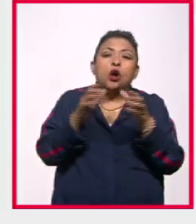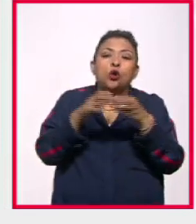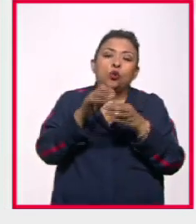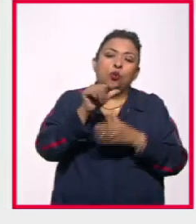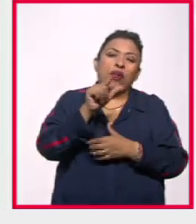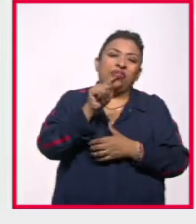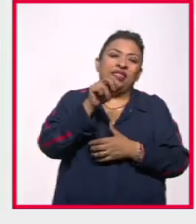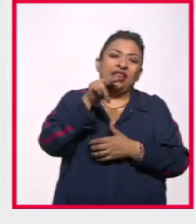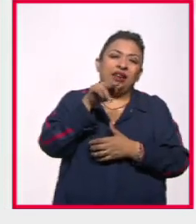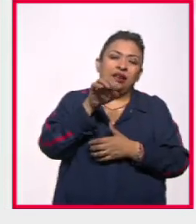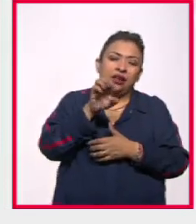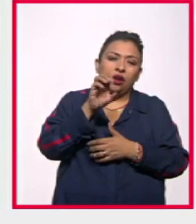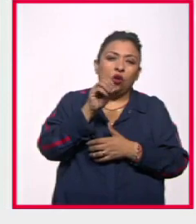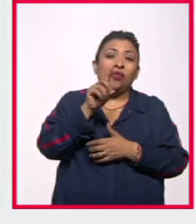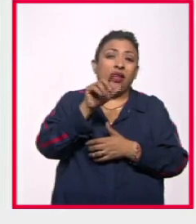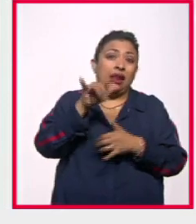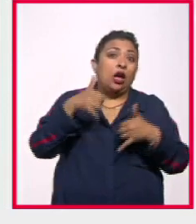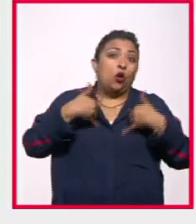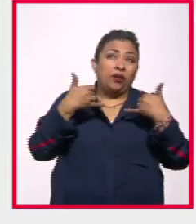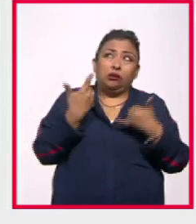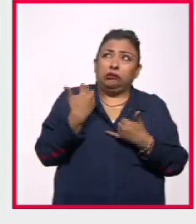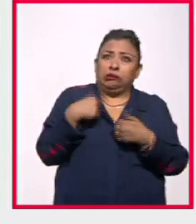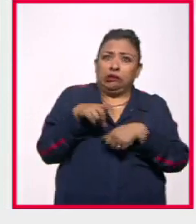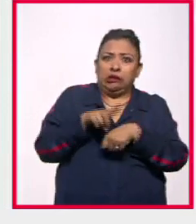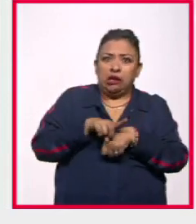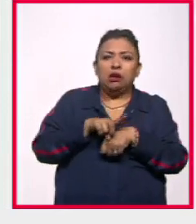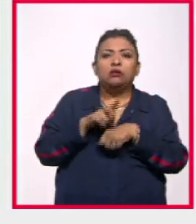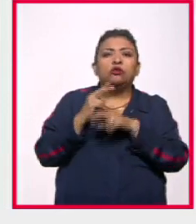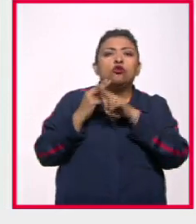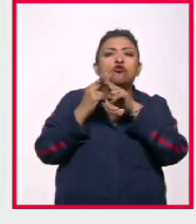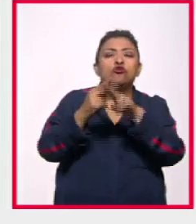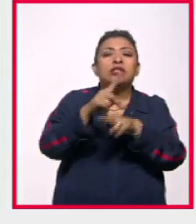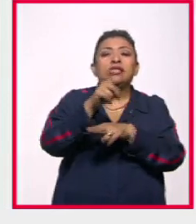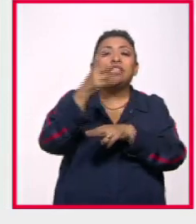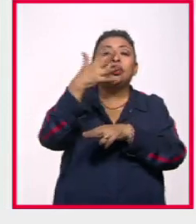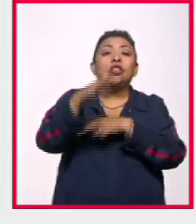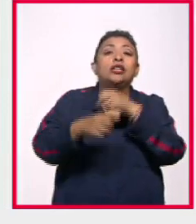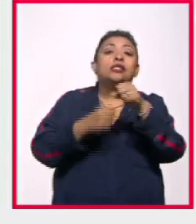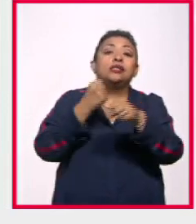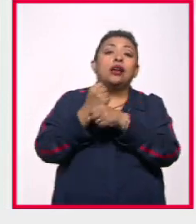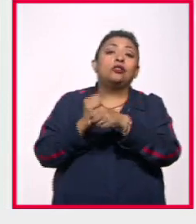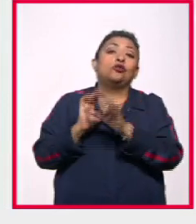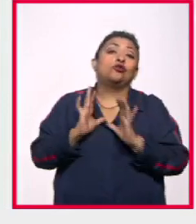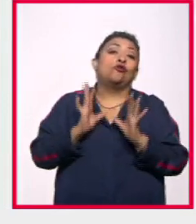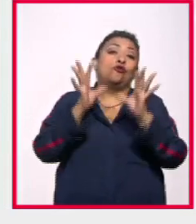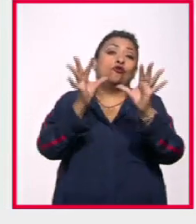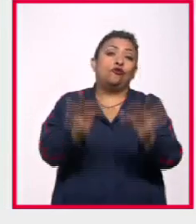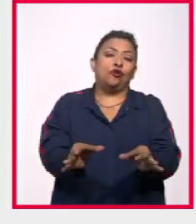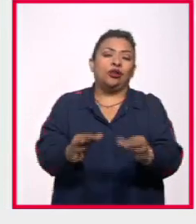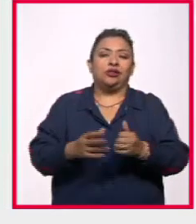de la Juventud, que apenas hace unos días cumplía 110 años de haber sido fundado.